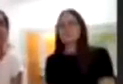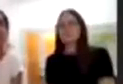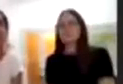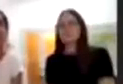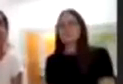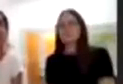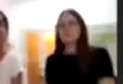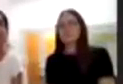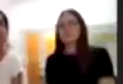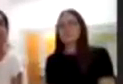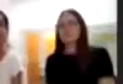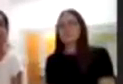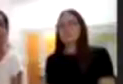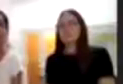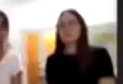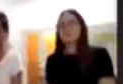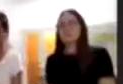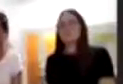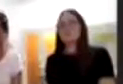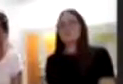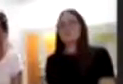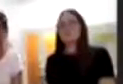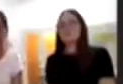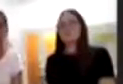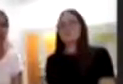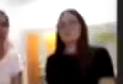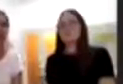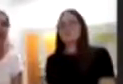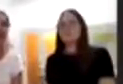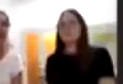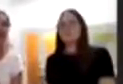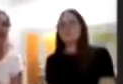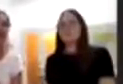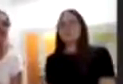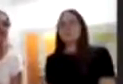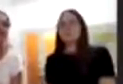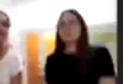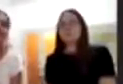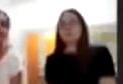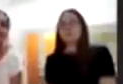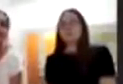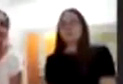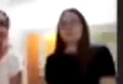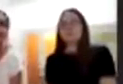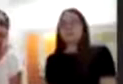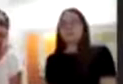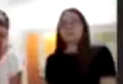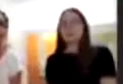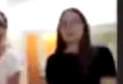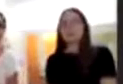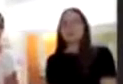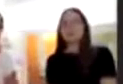que van a completar los ciclos de biodiversidad. Y los corredores, que van a cumplir la